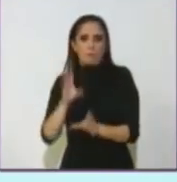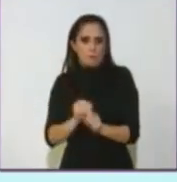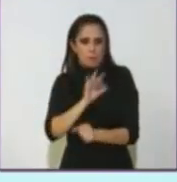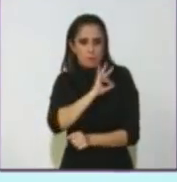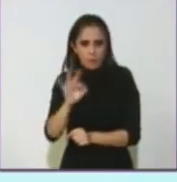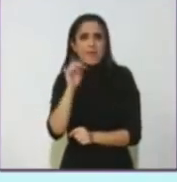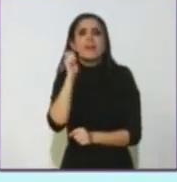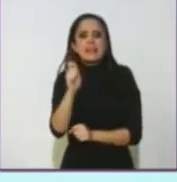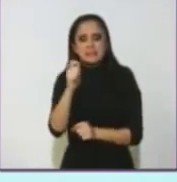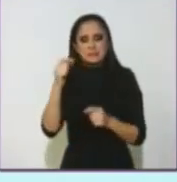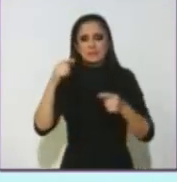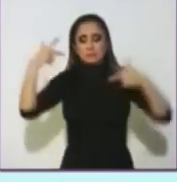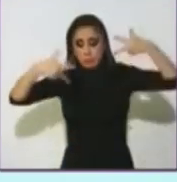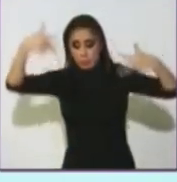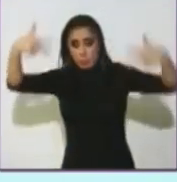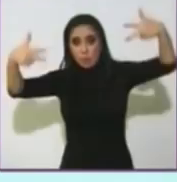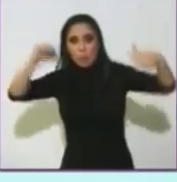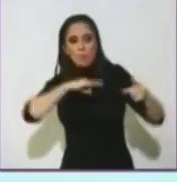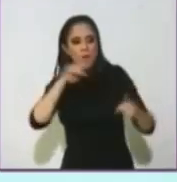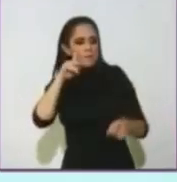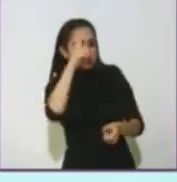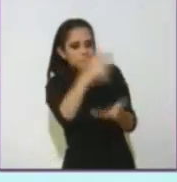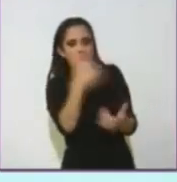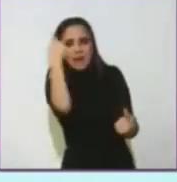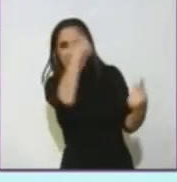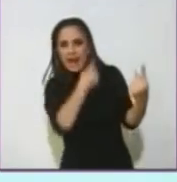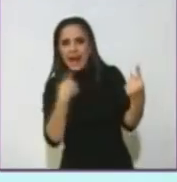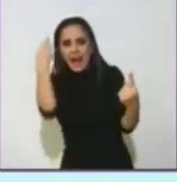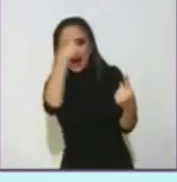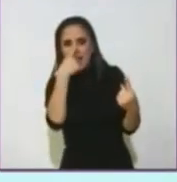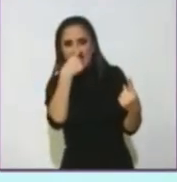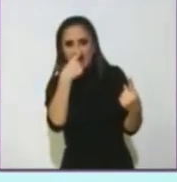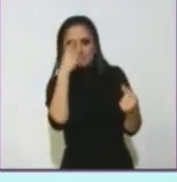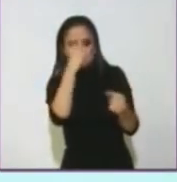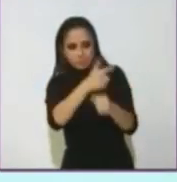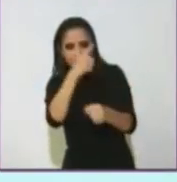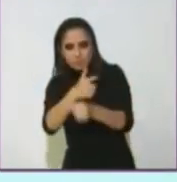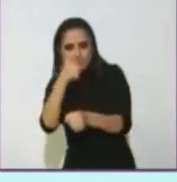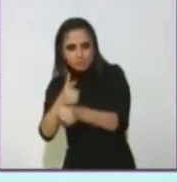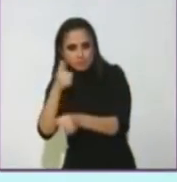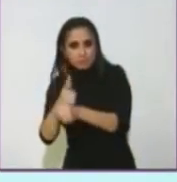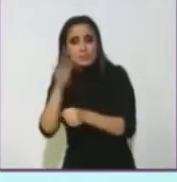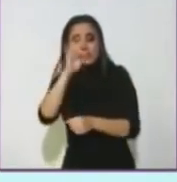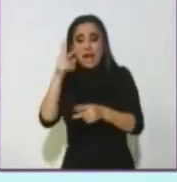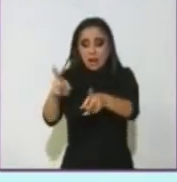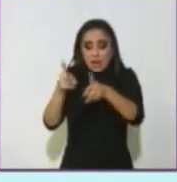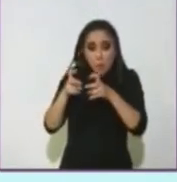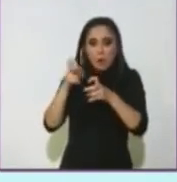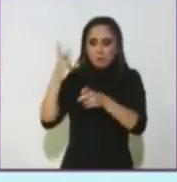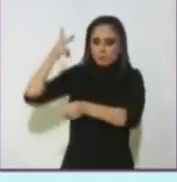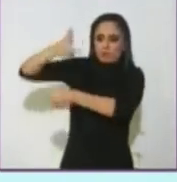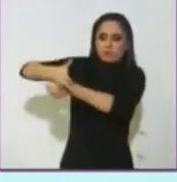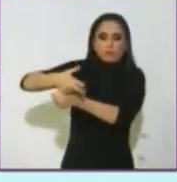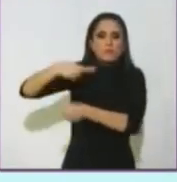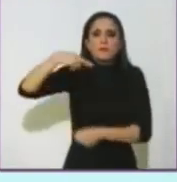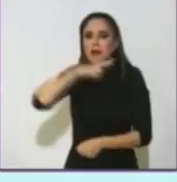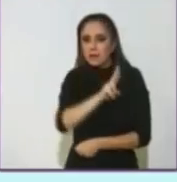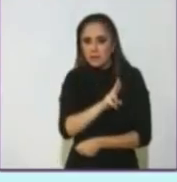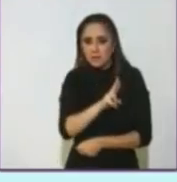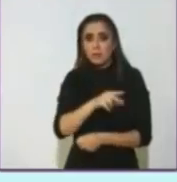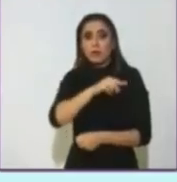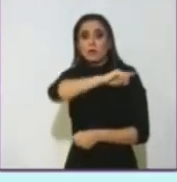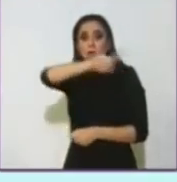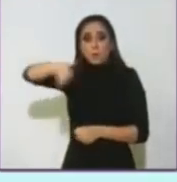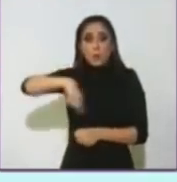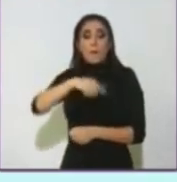reconocimiento facial y detectarán crímenes en tiempo real toda la policía tendrá